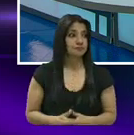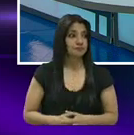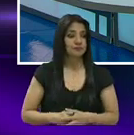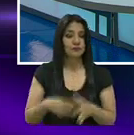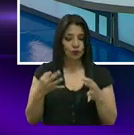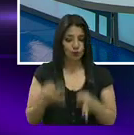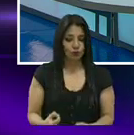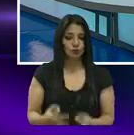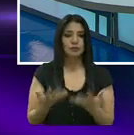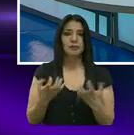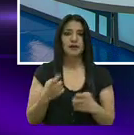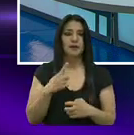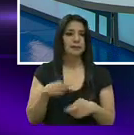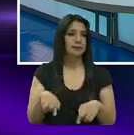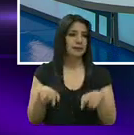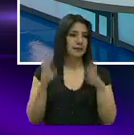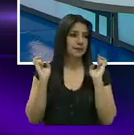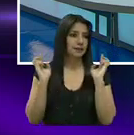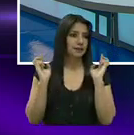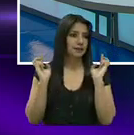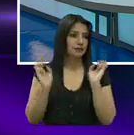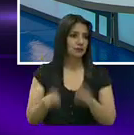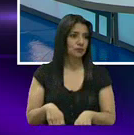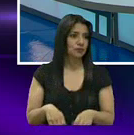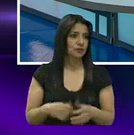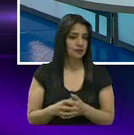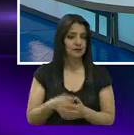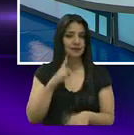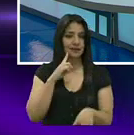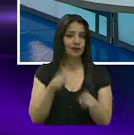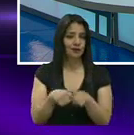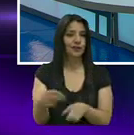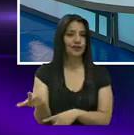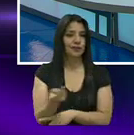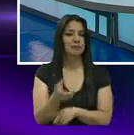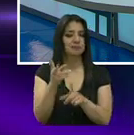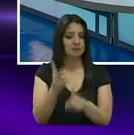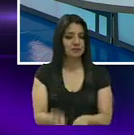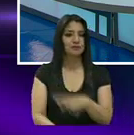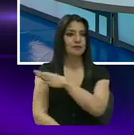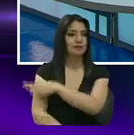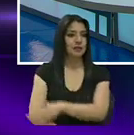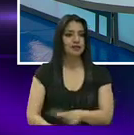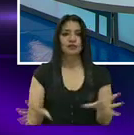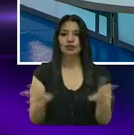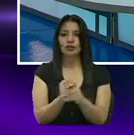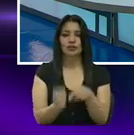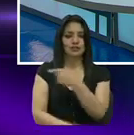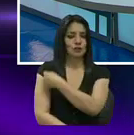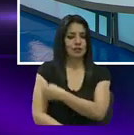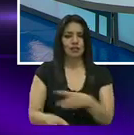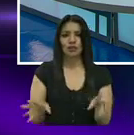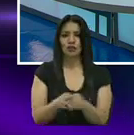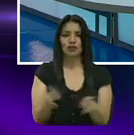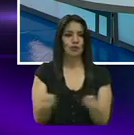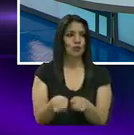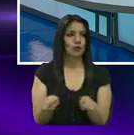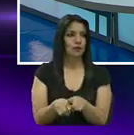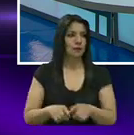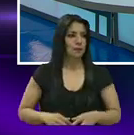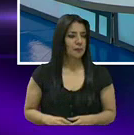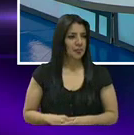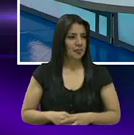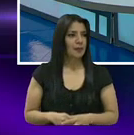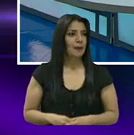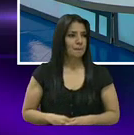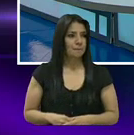parece ser vinieron de acuerdo acuerdo mismo brazo cirugía todo igual estos chicos buenos